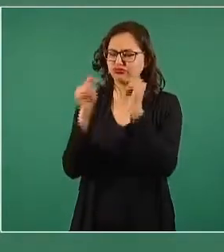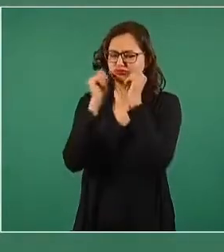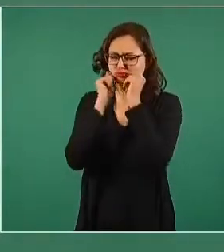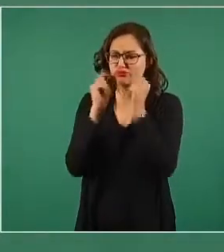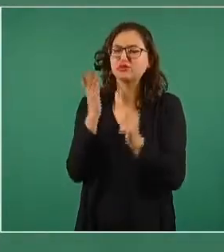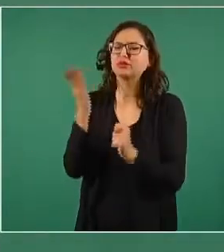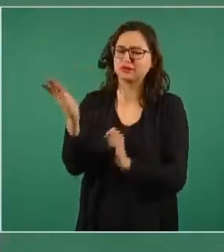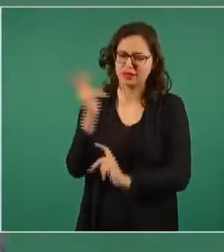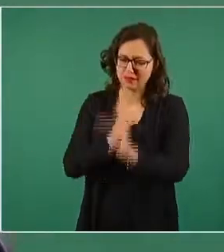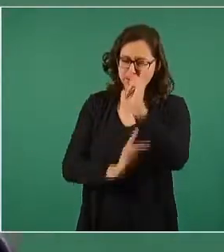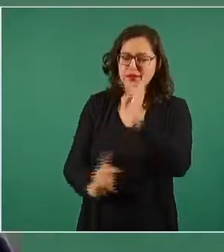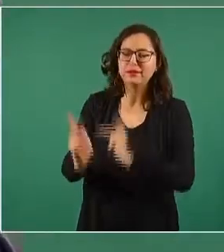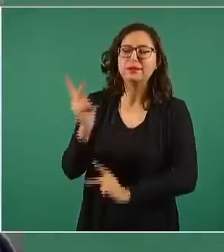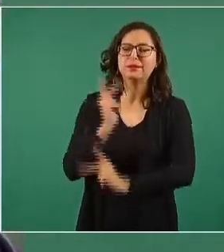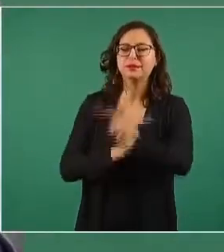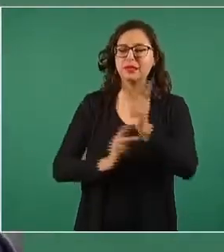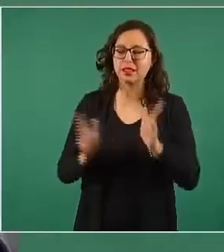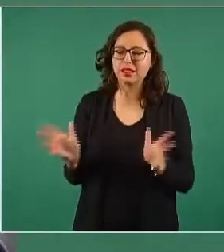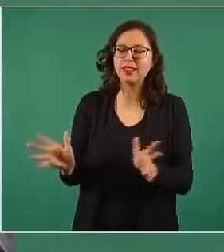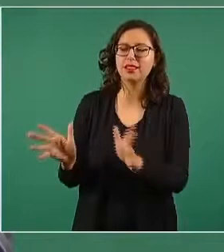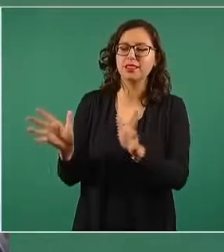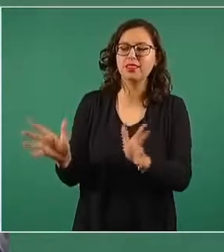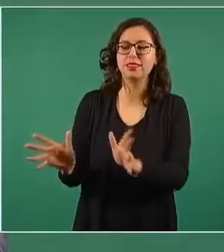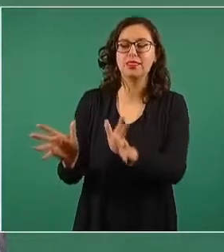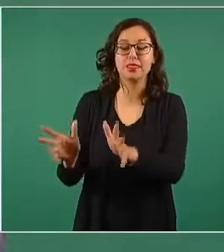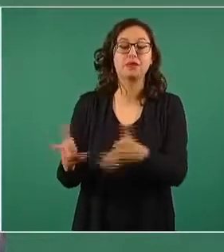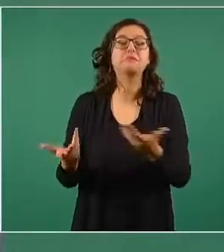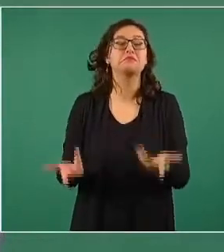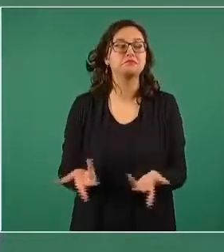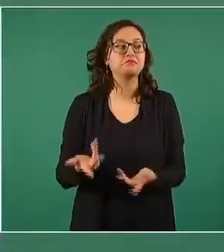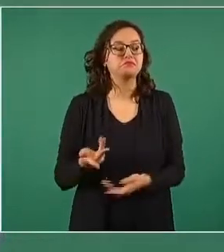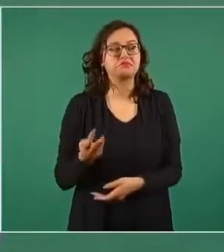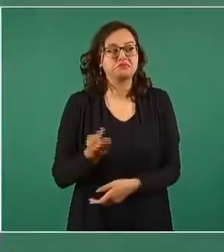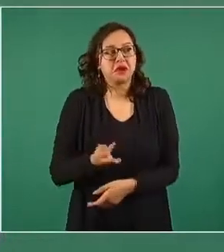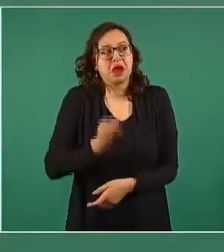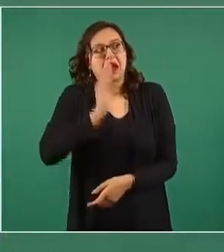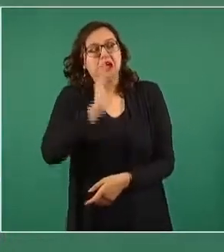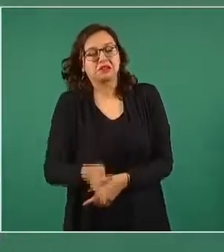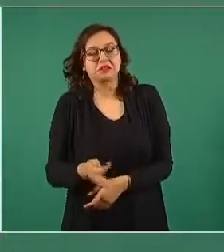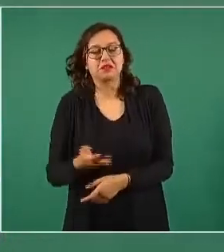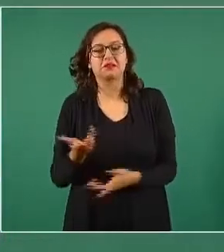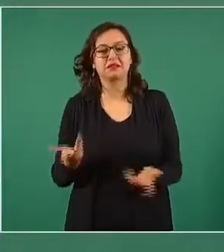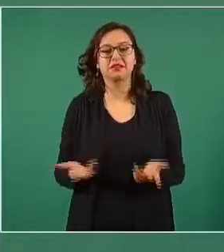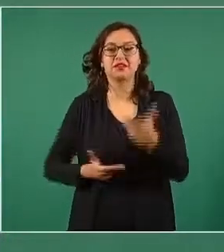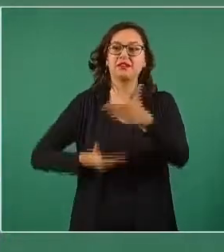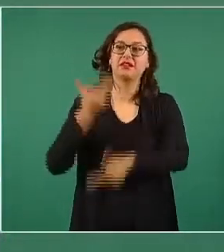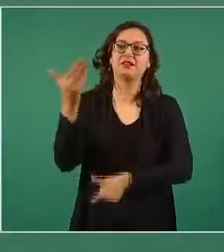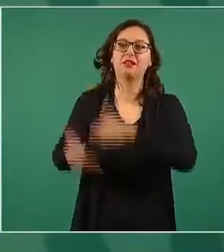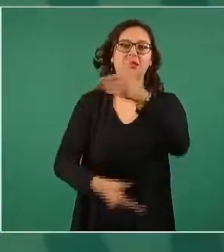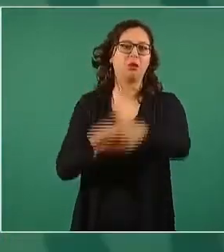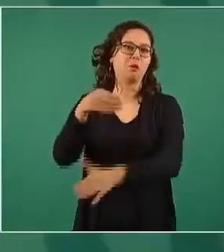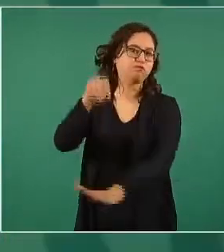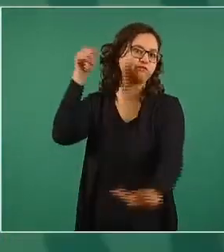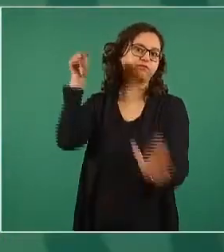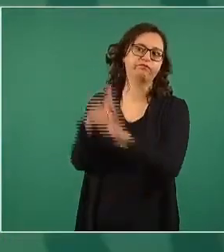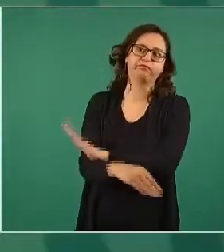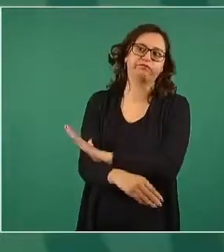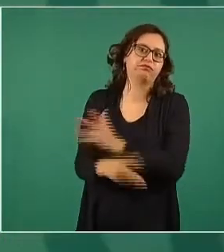Pues claro que iba a haber crisis en Argentina.